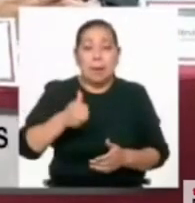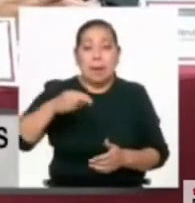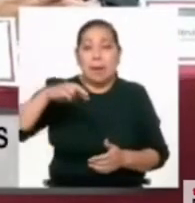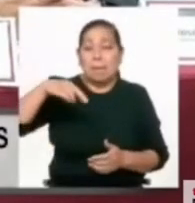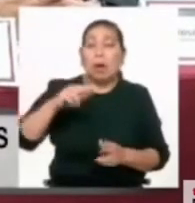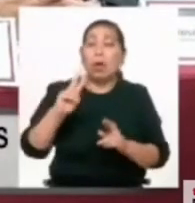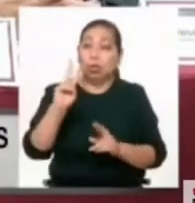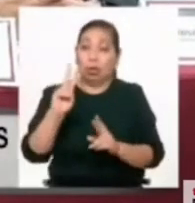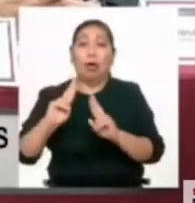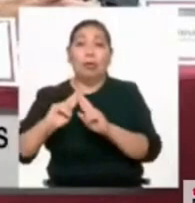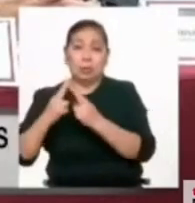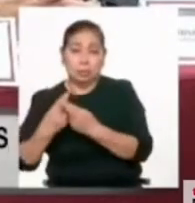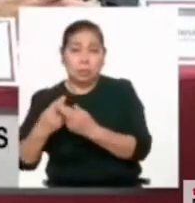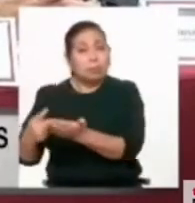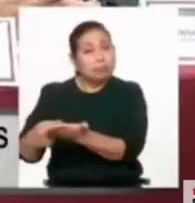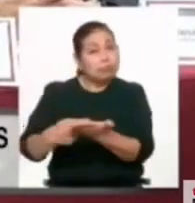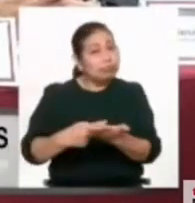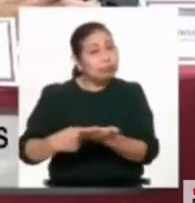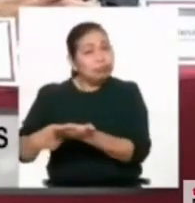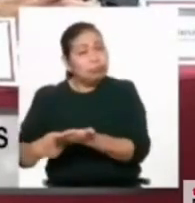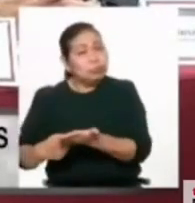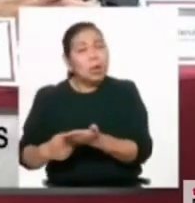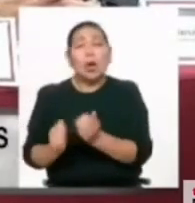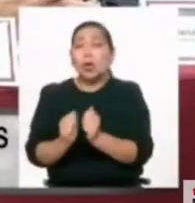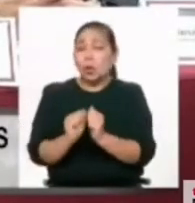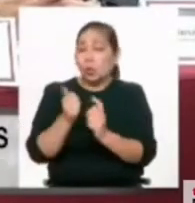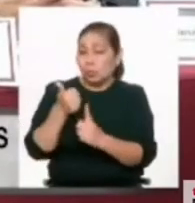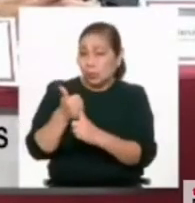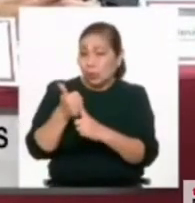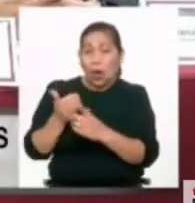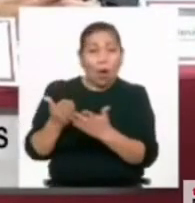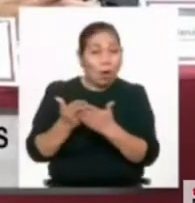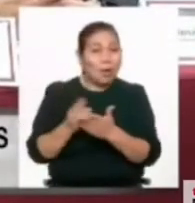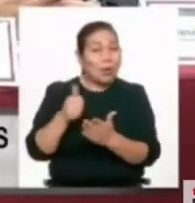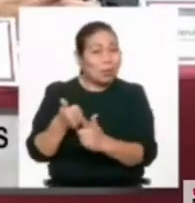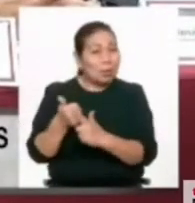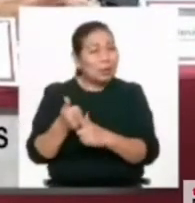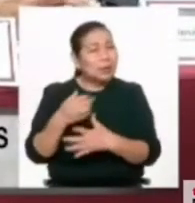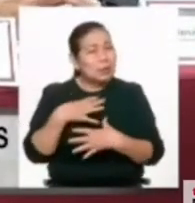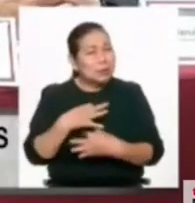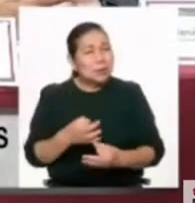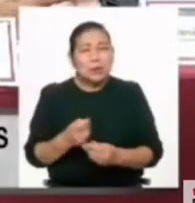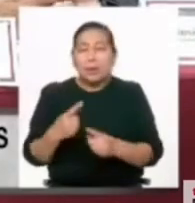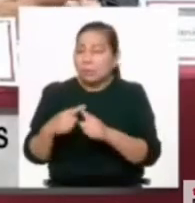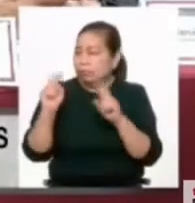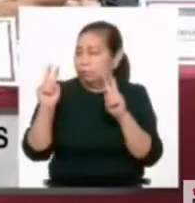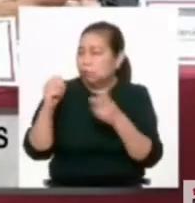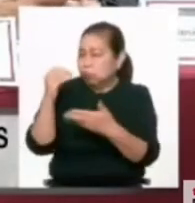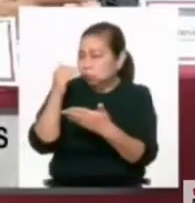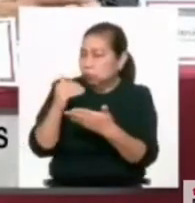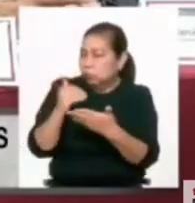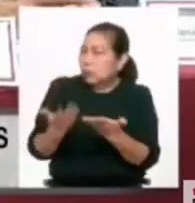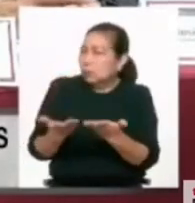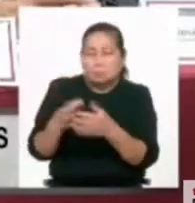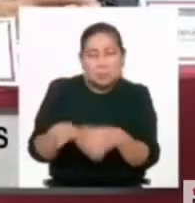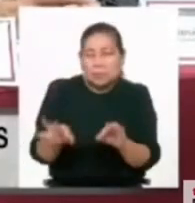realizado 2 reuniones ahí con las autoridades Pampamarca y con la propia institución educativa. Ahí nos interesan varios temas, el